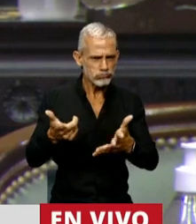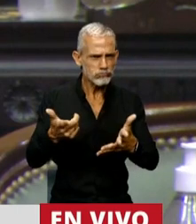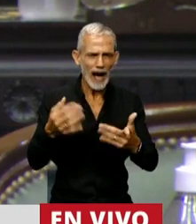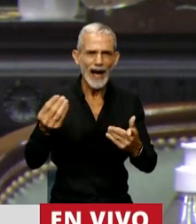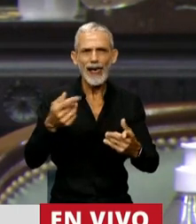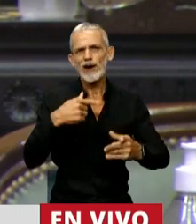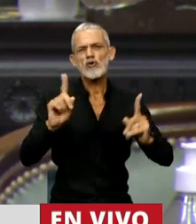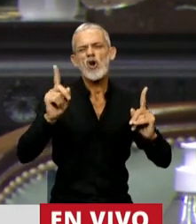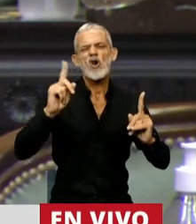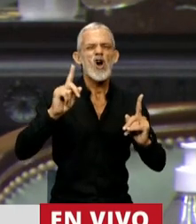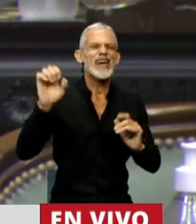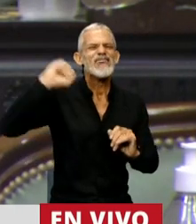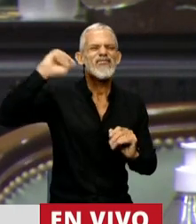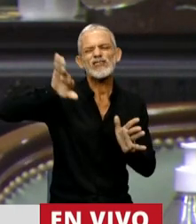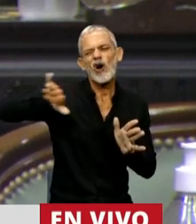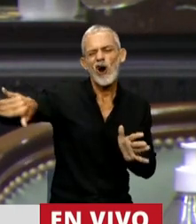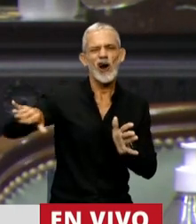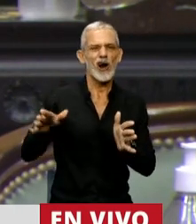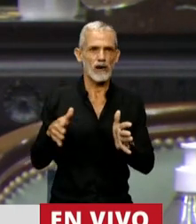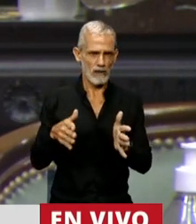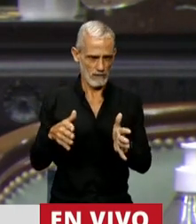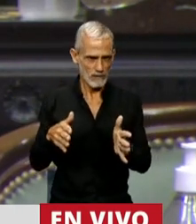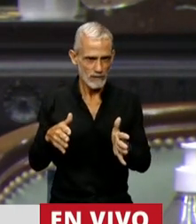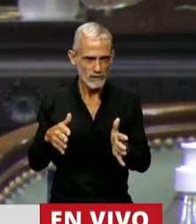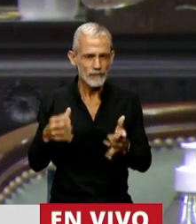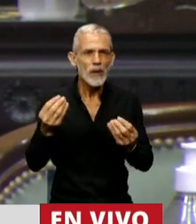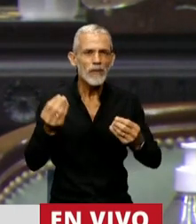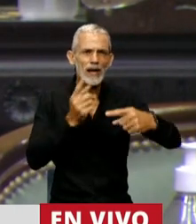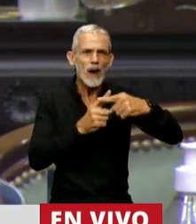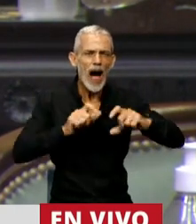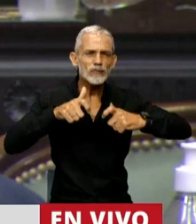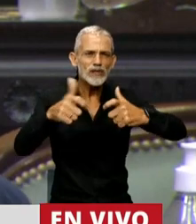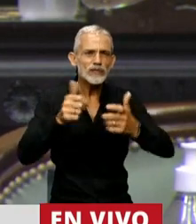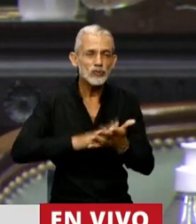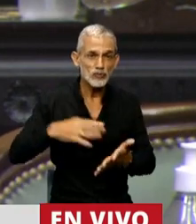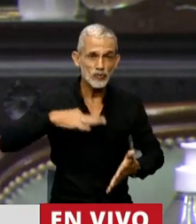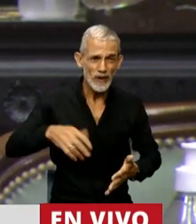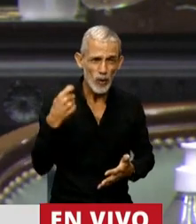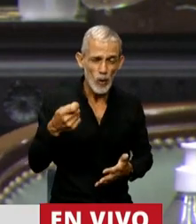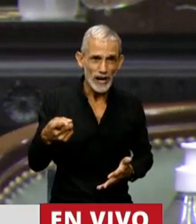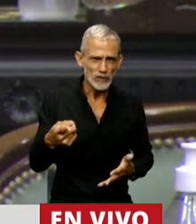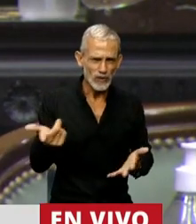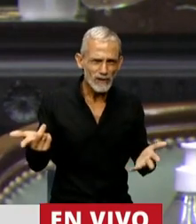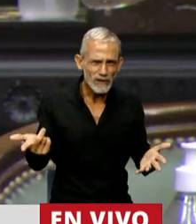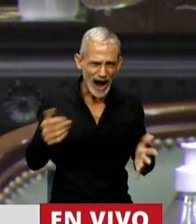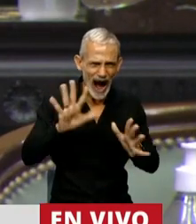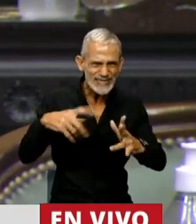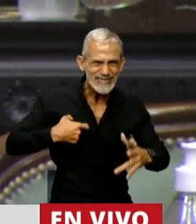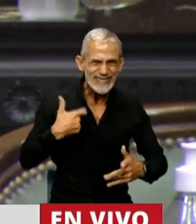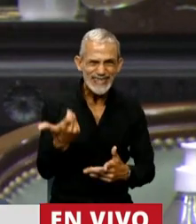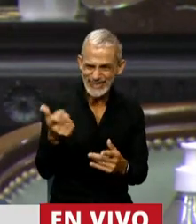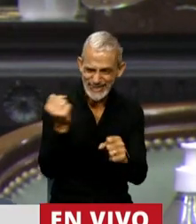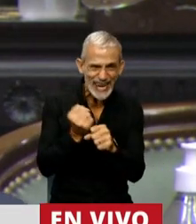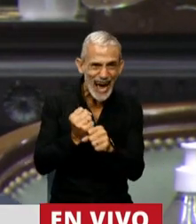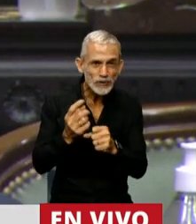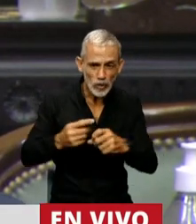que no hay que tener en cuenta la inflación para una actualización de haberes jubilatorios. Yo no me los imagino